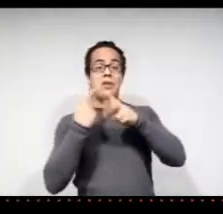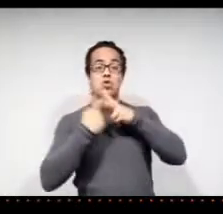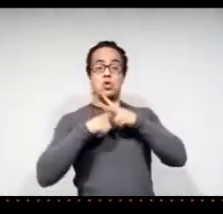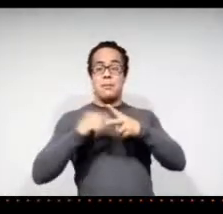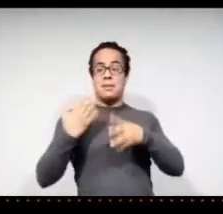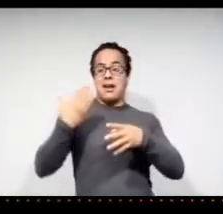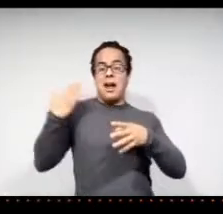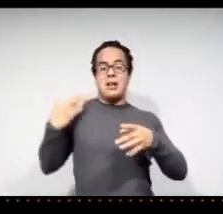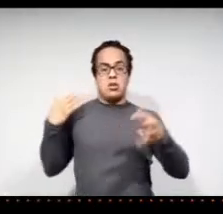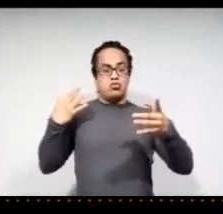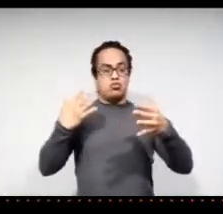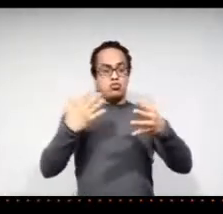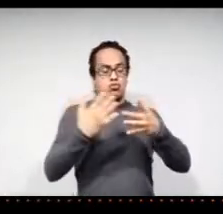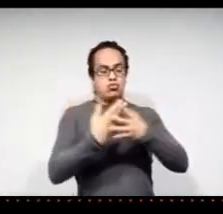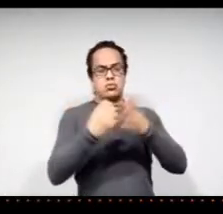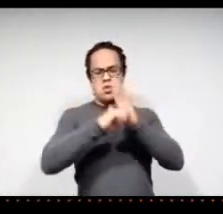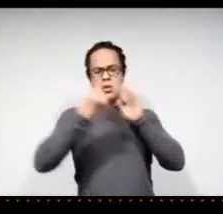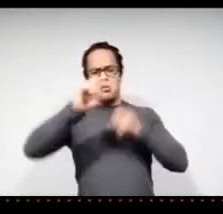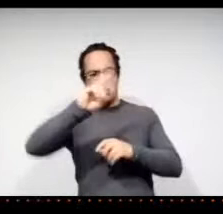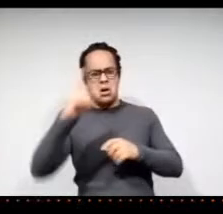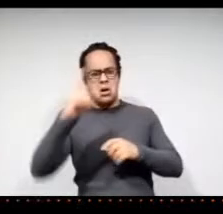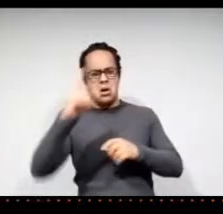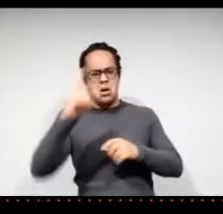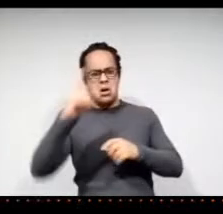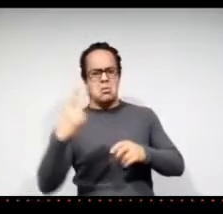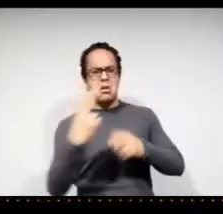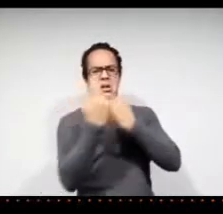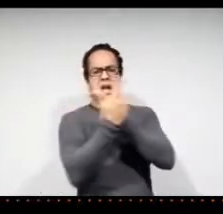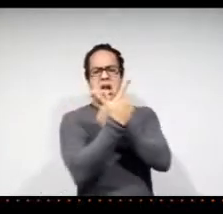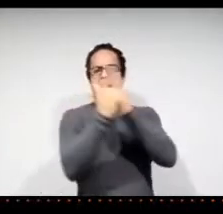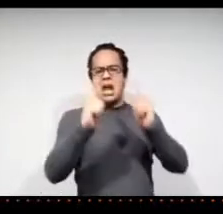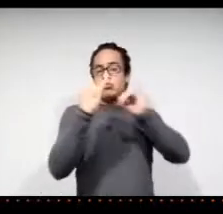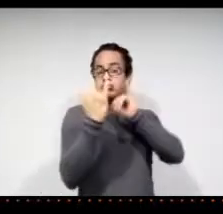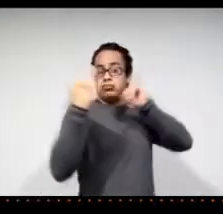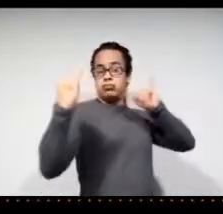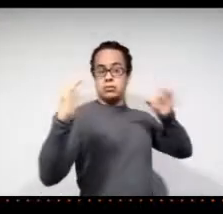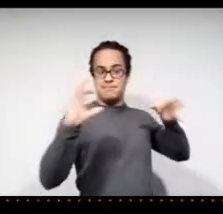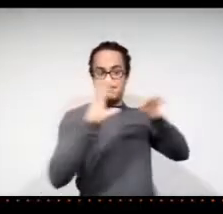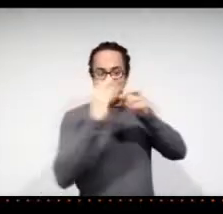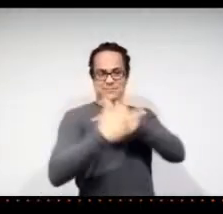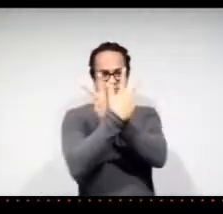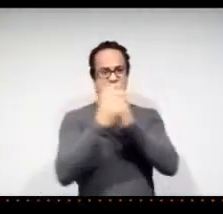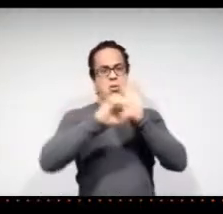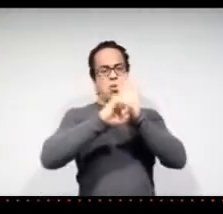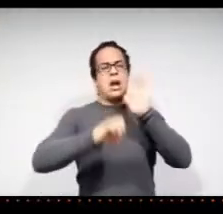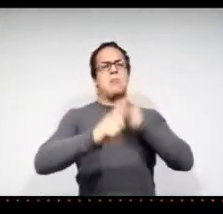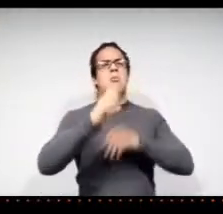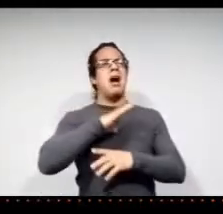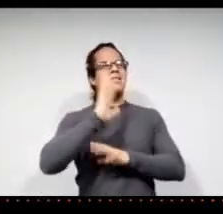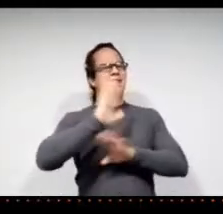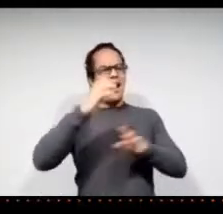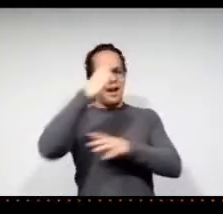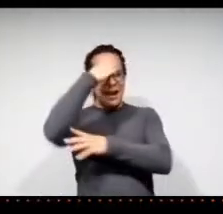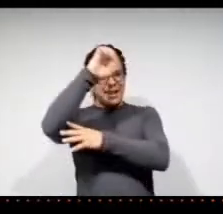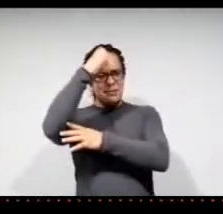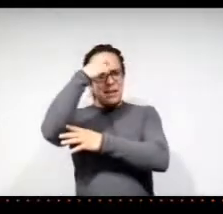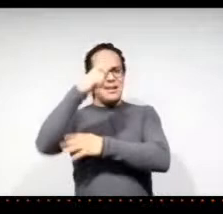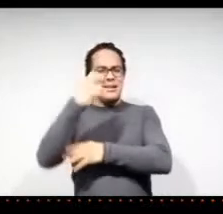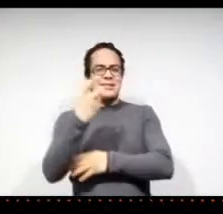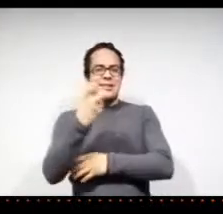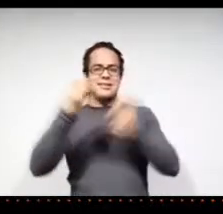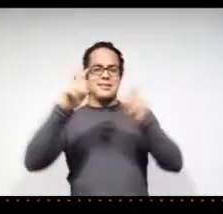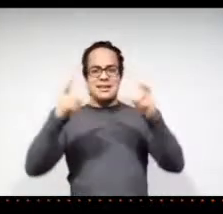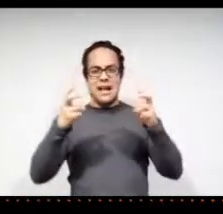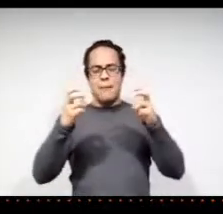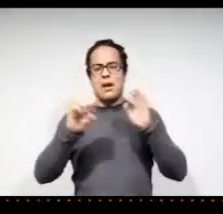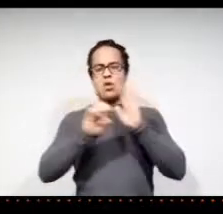de universidad abierta y después de educación a distancia, y ha tenido mucha experiencia en esa